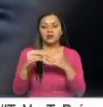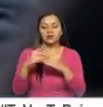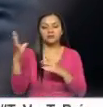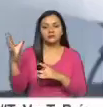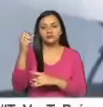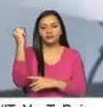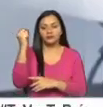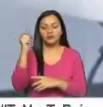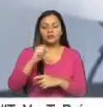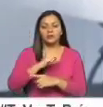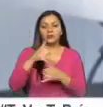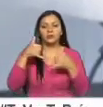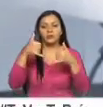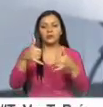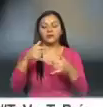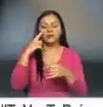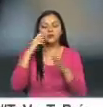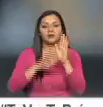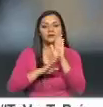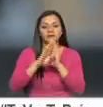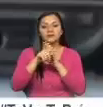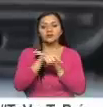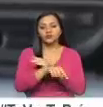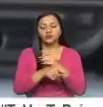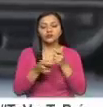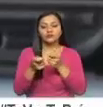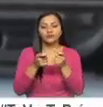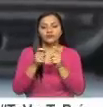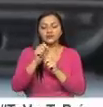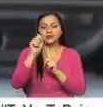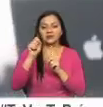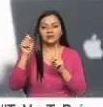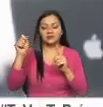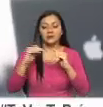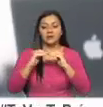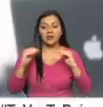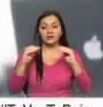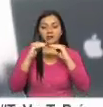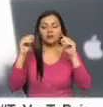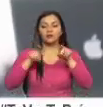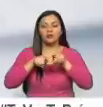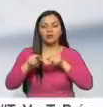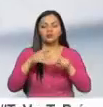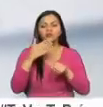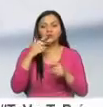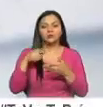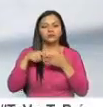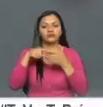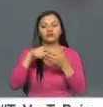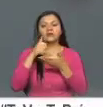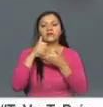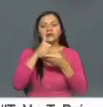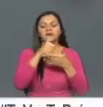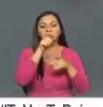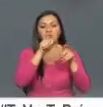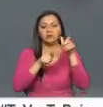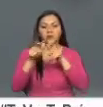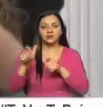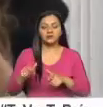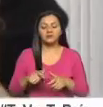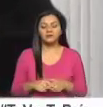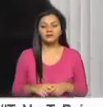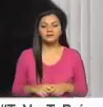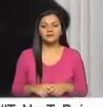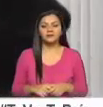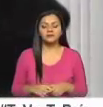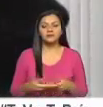para el desarrollo de su aplicación. Las categorías del concurso están encaminadas a beneficiar a la ciudadanía. Es